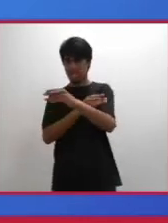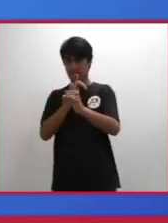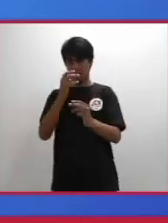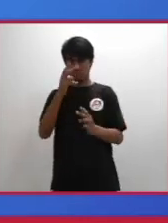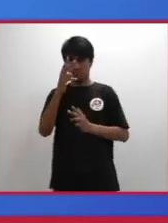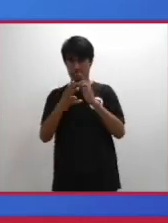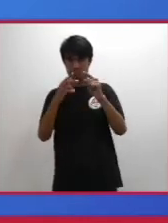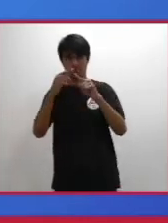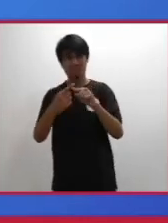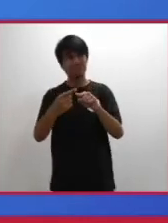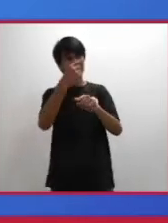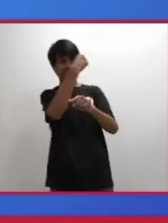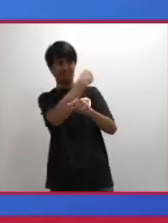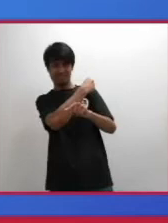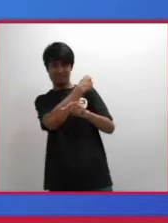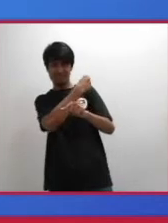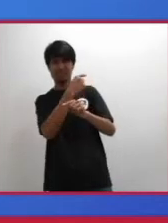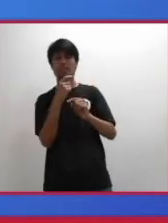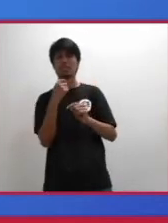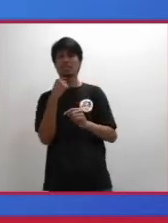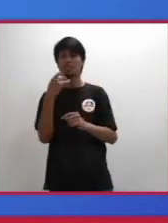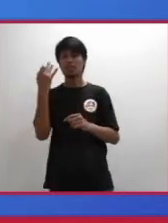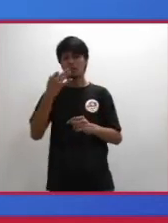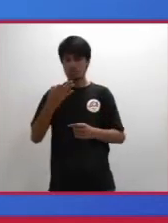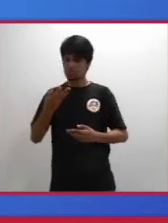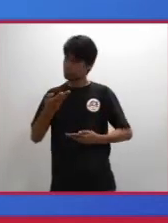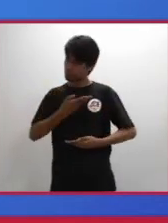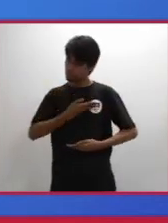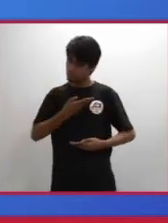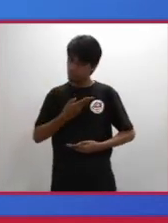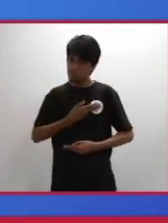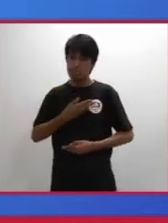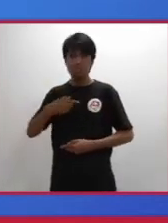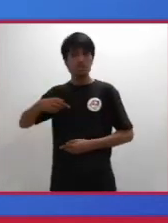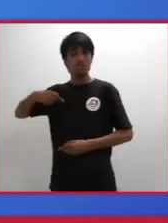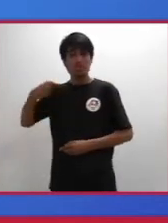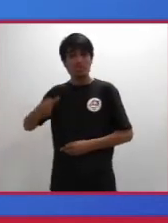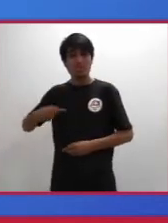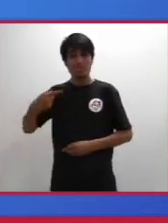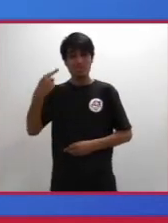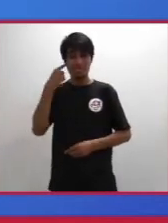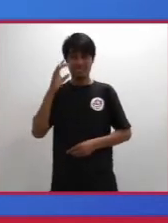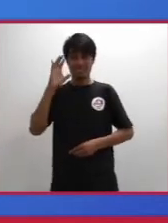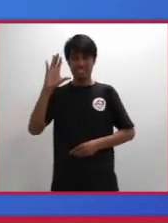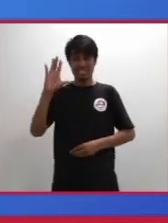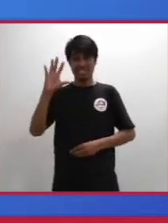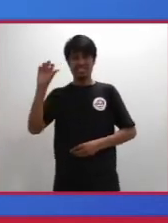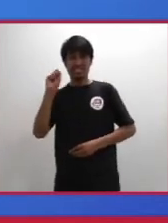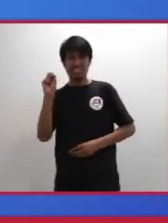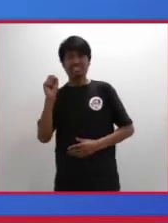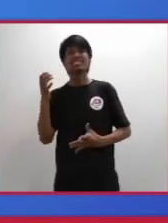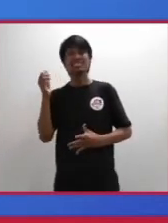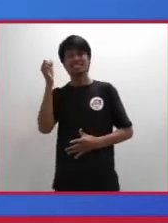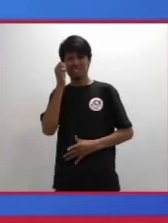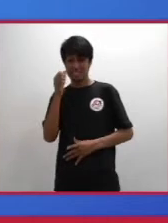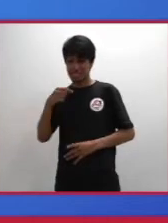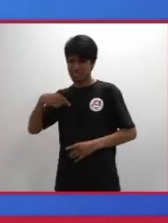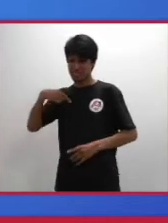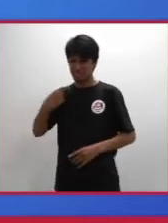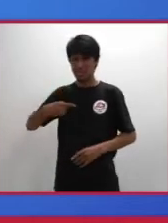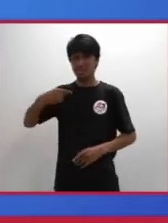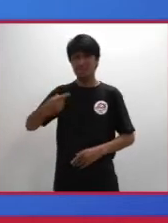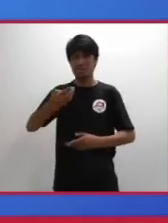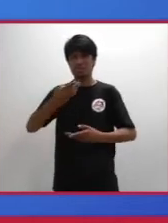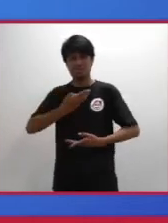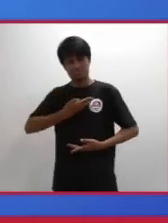clase anterior, en la charla anterior, el tema de disciplina, la constancia, de no solamente al iniciar un trabajo